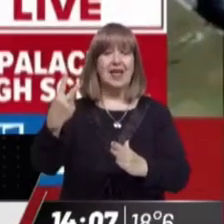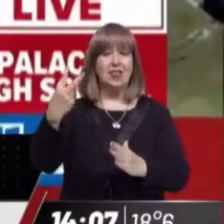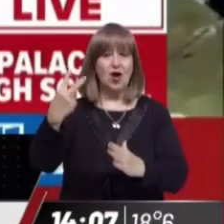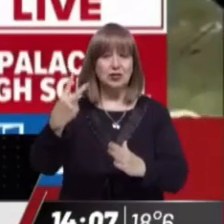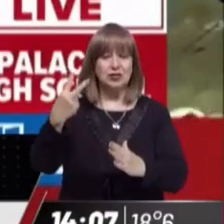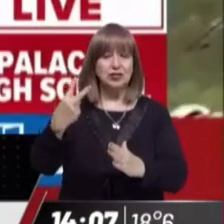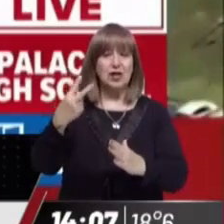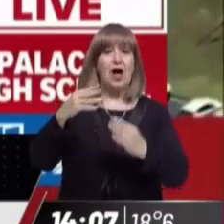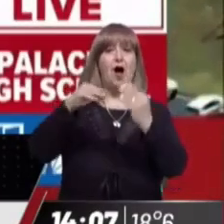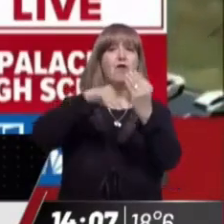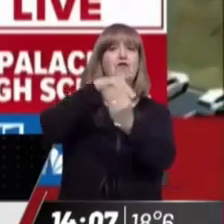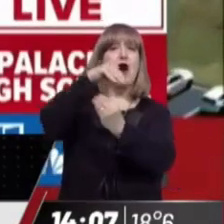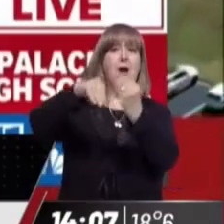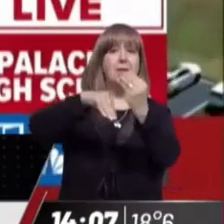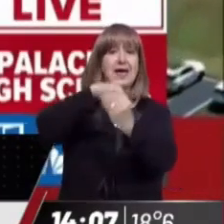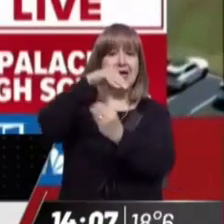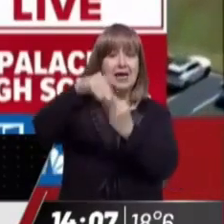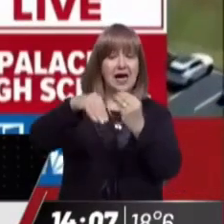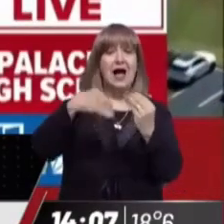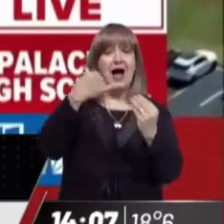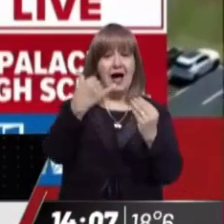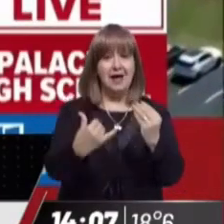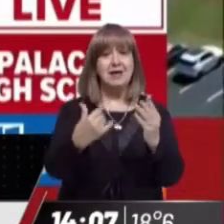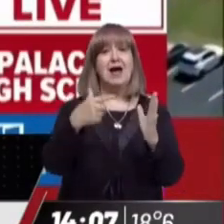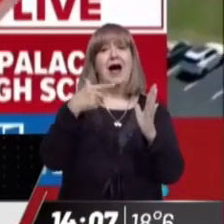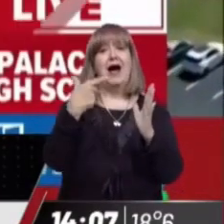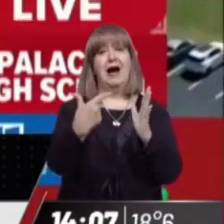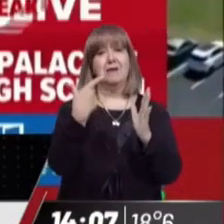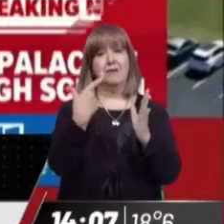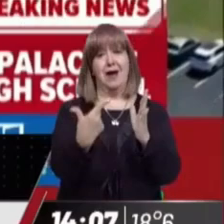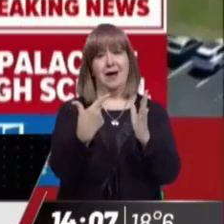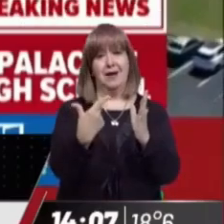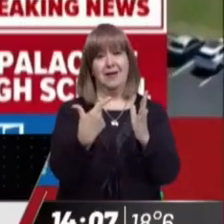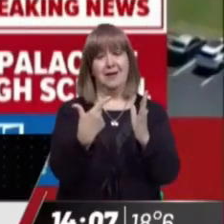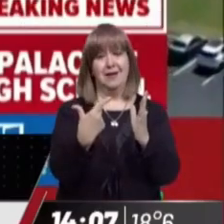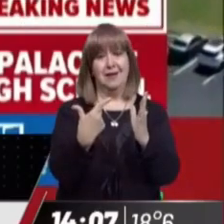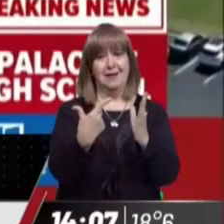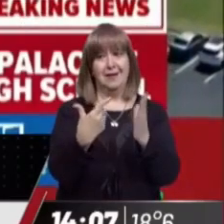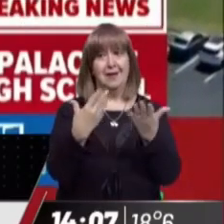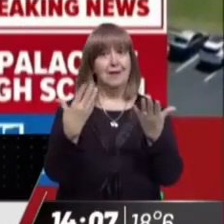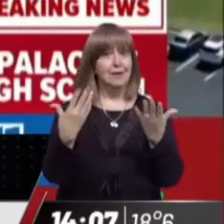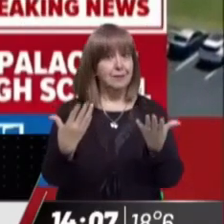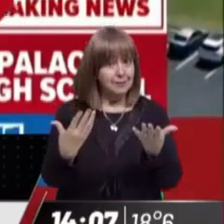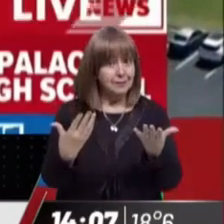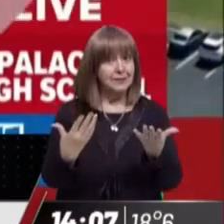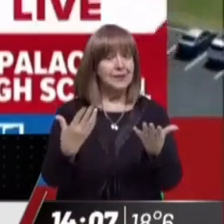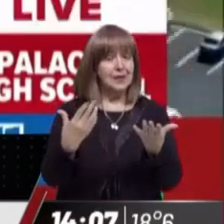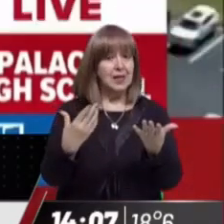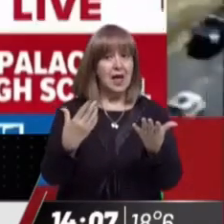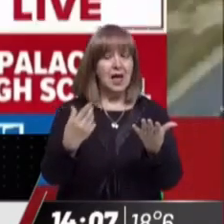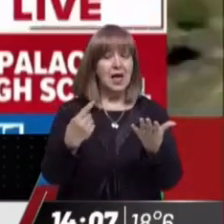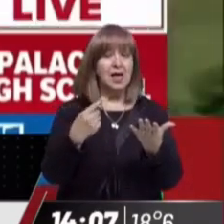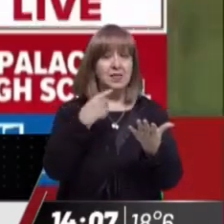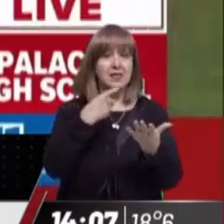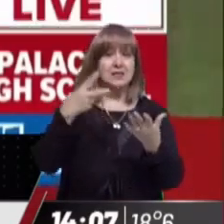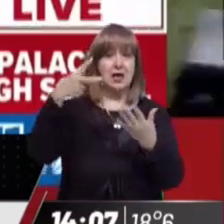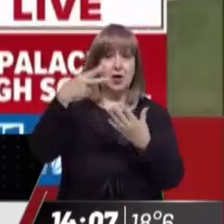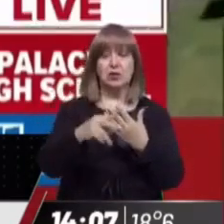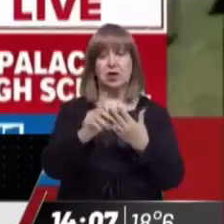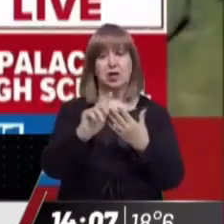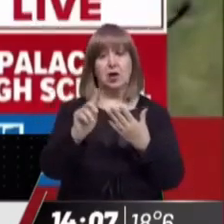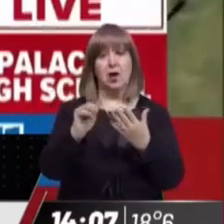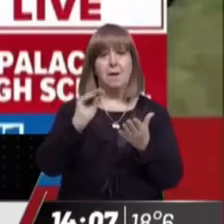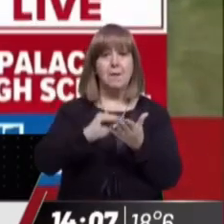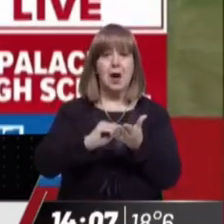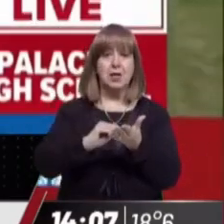realmente escandaloso y tiene que ver con una cultura que lejos de erradicarse cada vez se profundiza más no el hecho